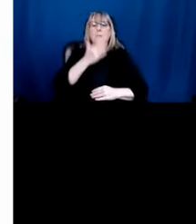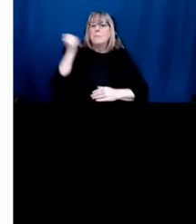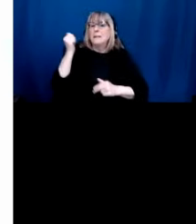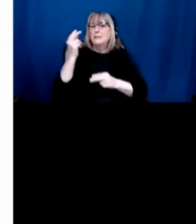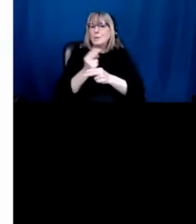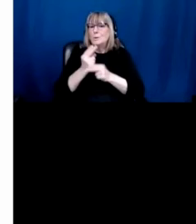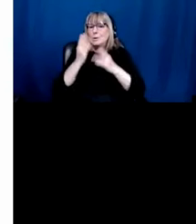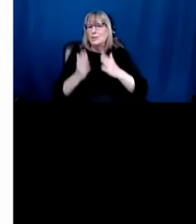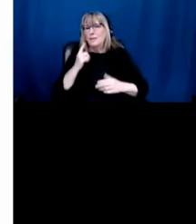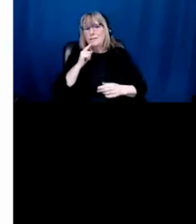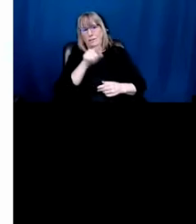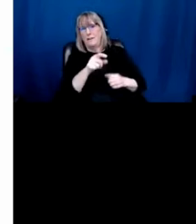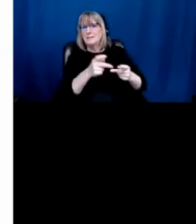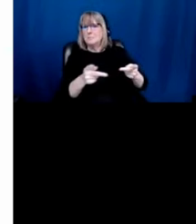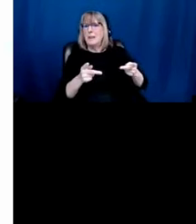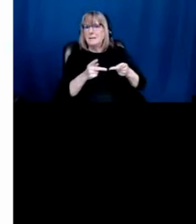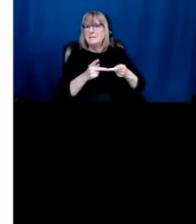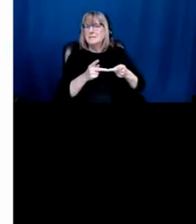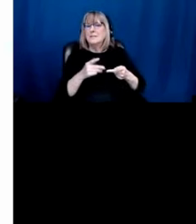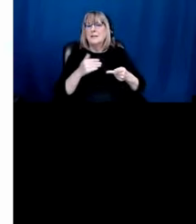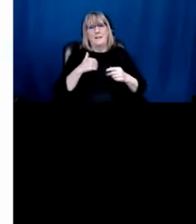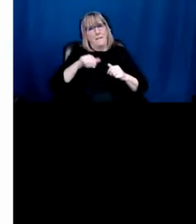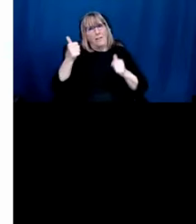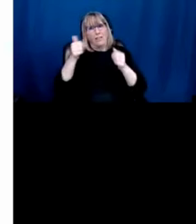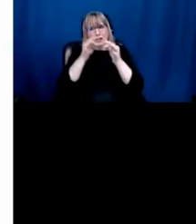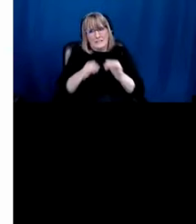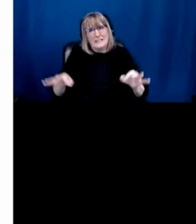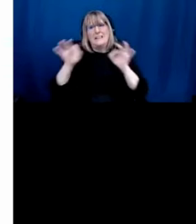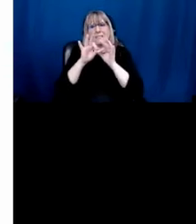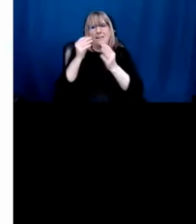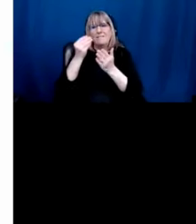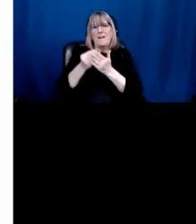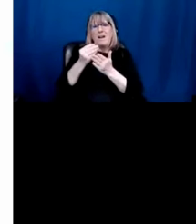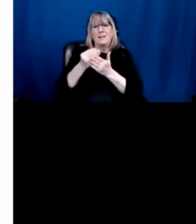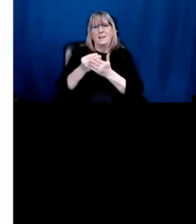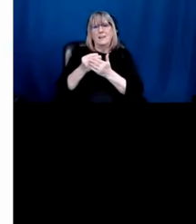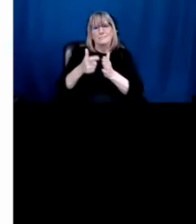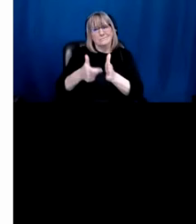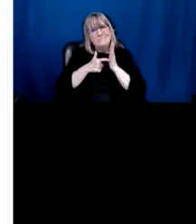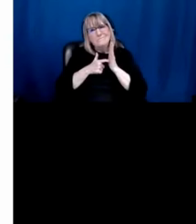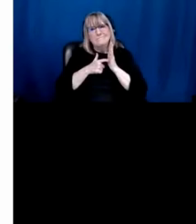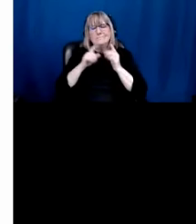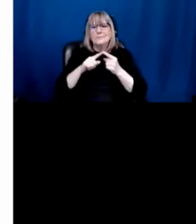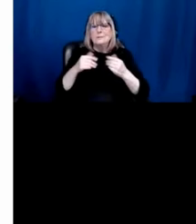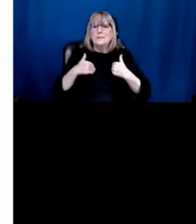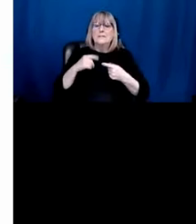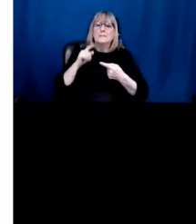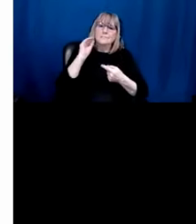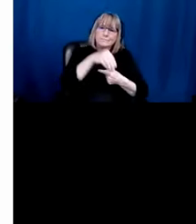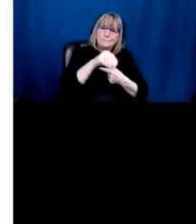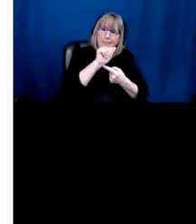And we do have another significant funding stage that would be required in order to have air